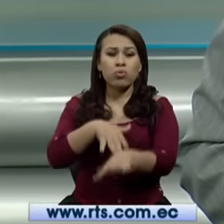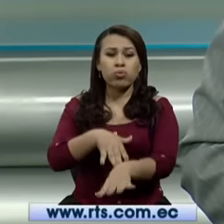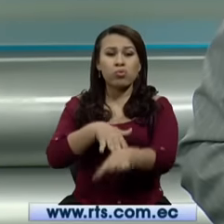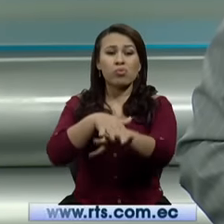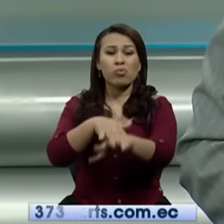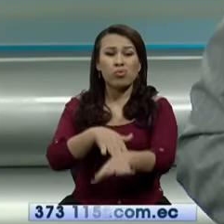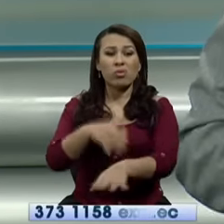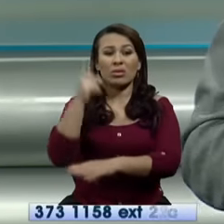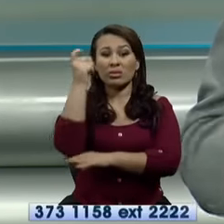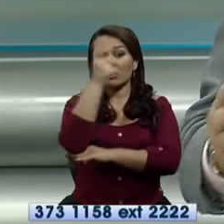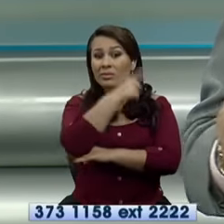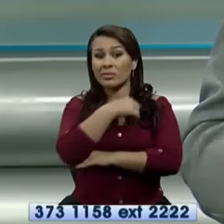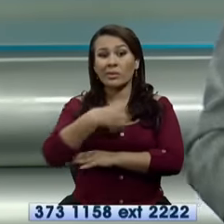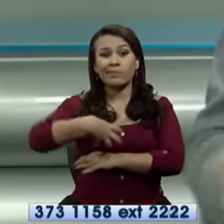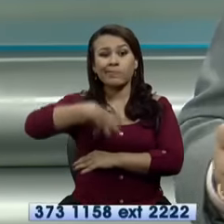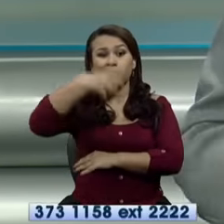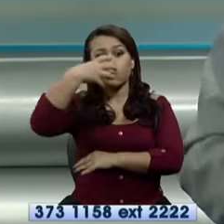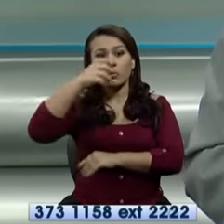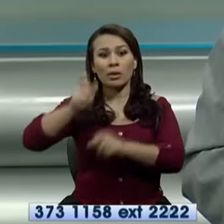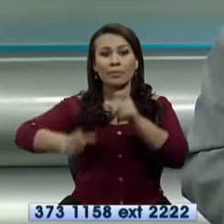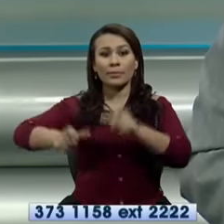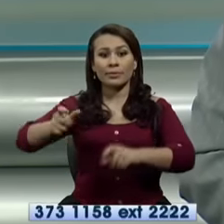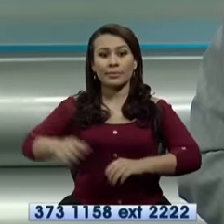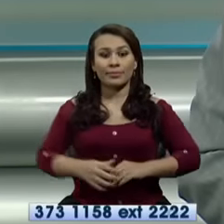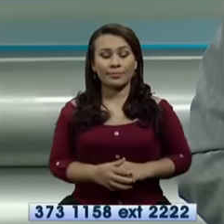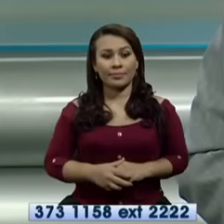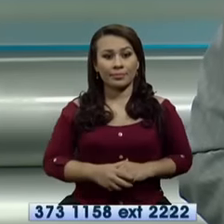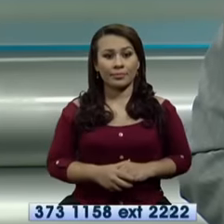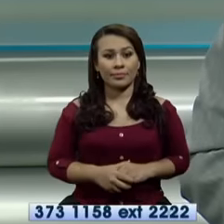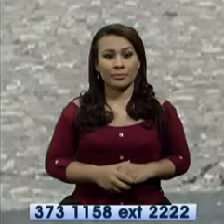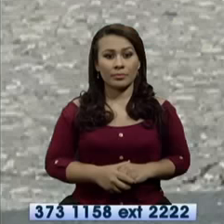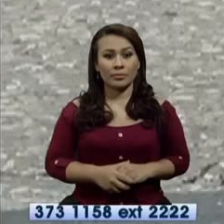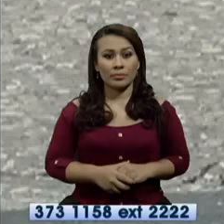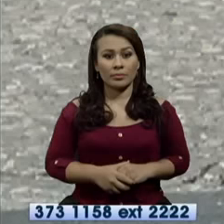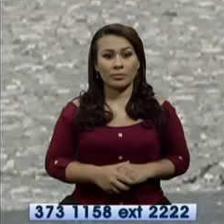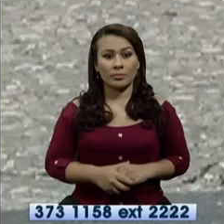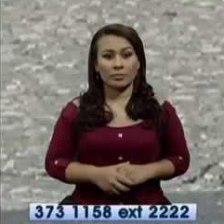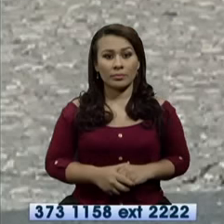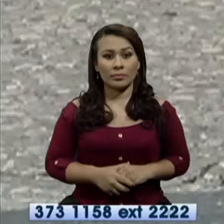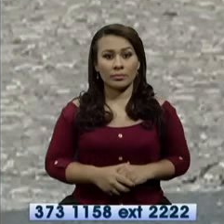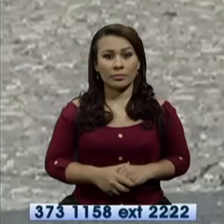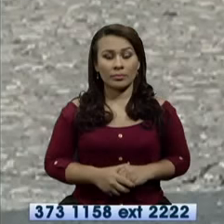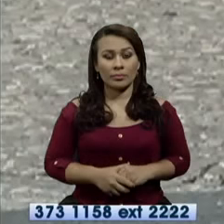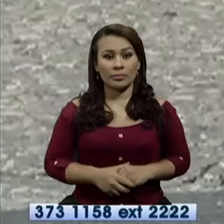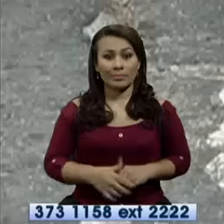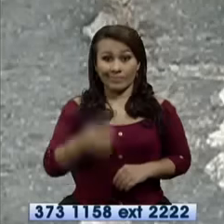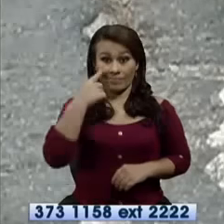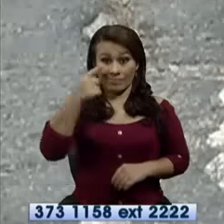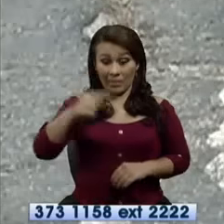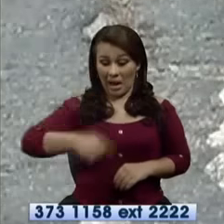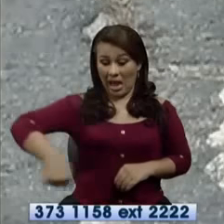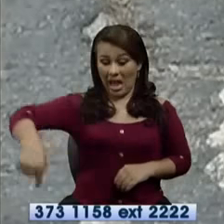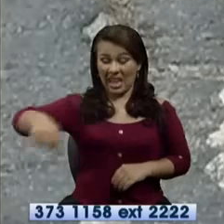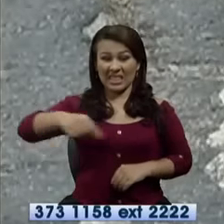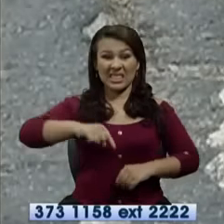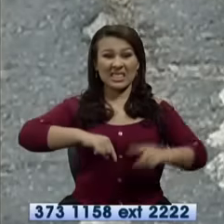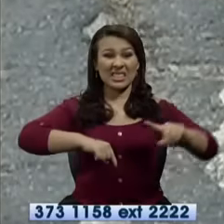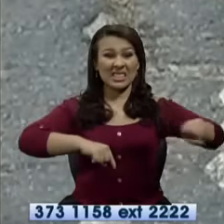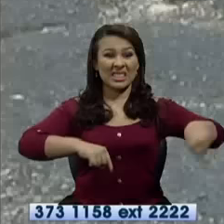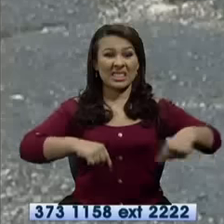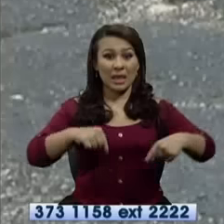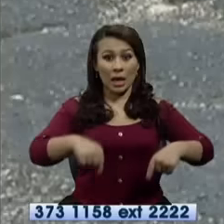vehicular y el malestar para todos no por aquí no hubo un